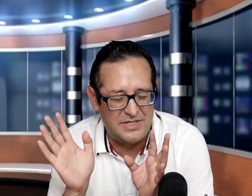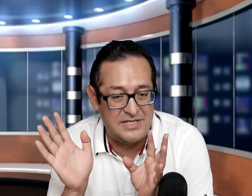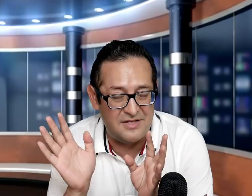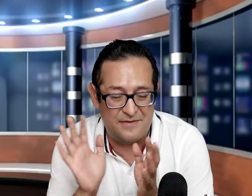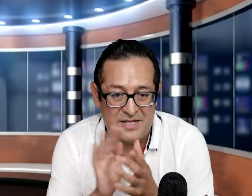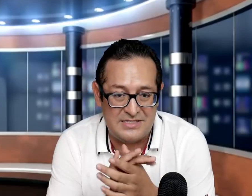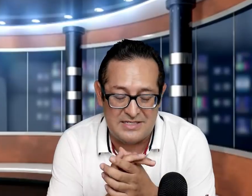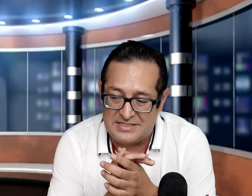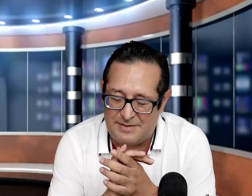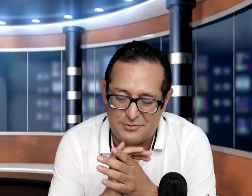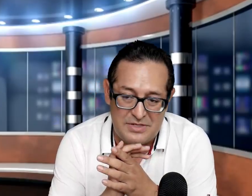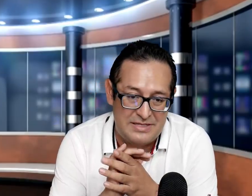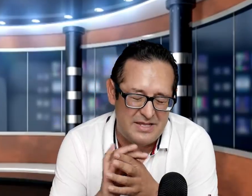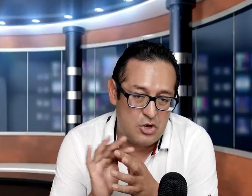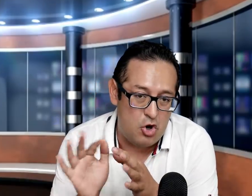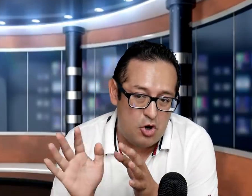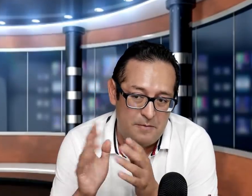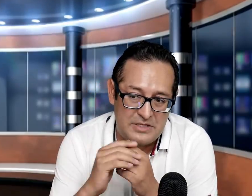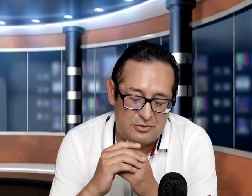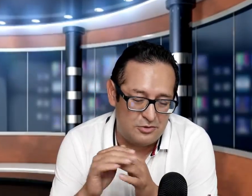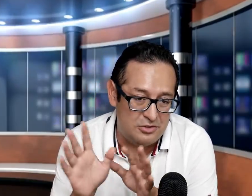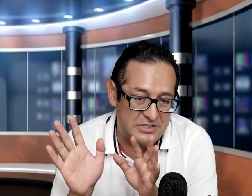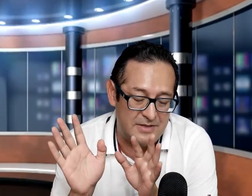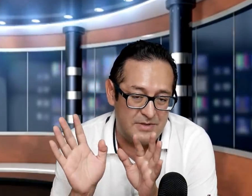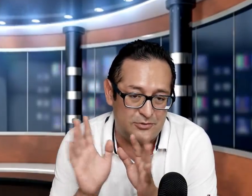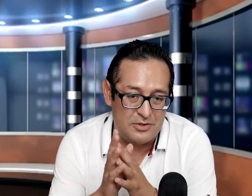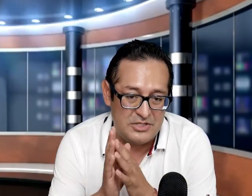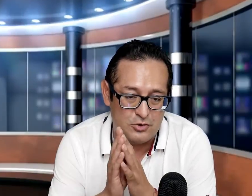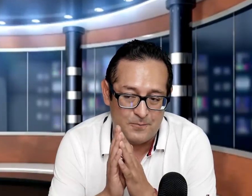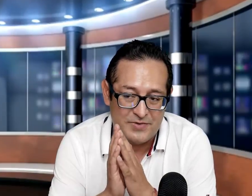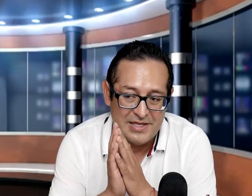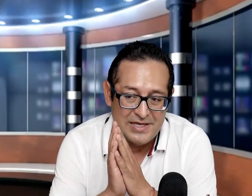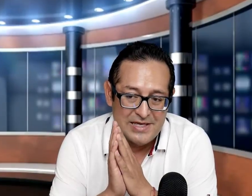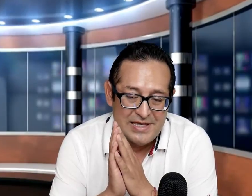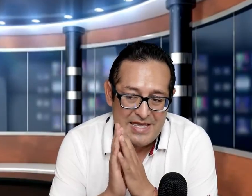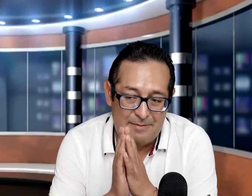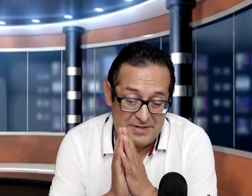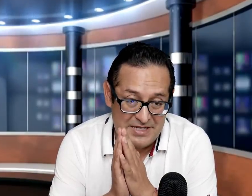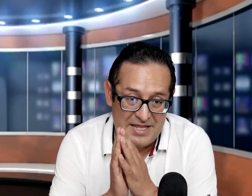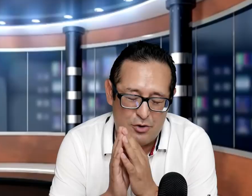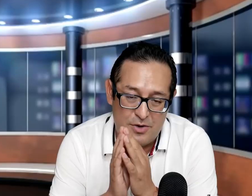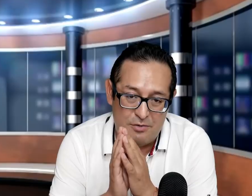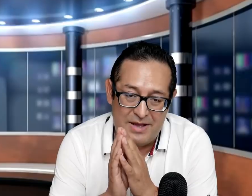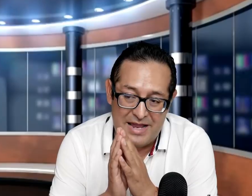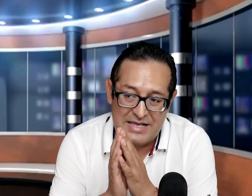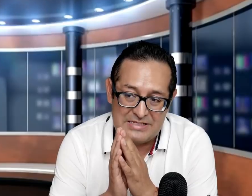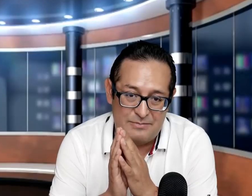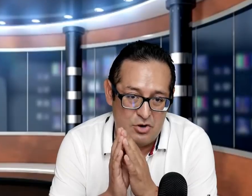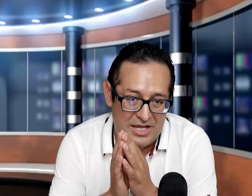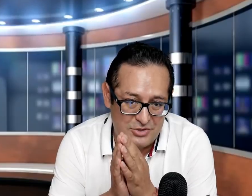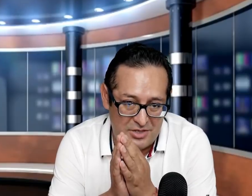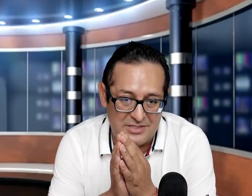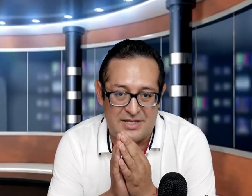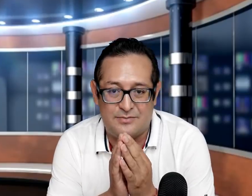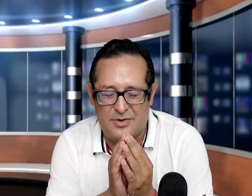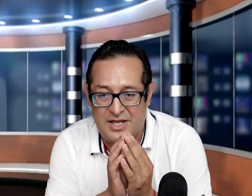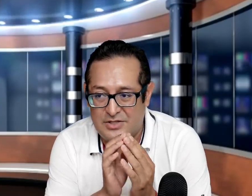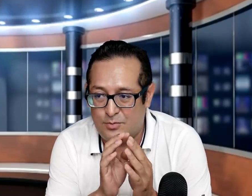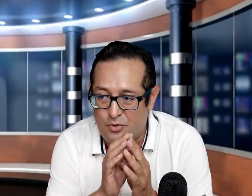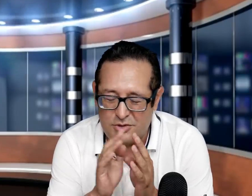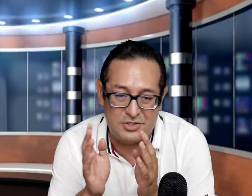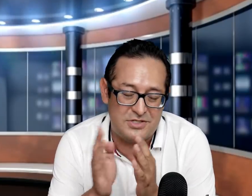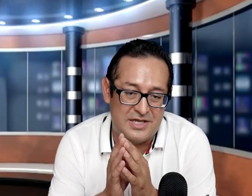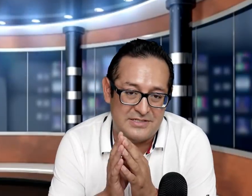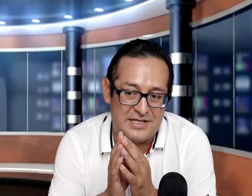desaparecidos completamente las feministas. Estamos con el tema del COVID, con todo ese tema, esto. Y a pesar de que hubieron varias violaciones a las